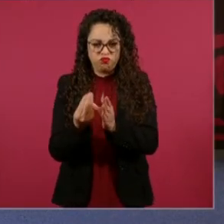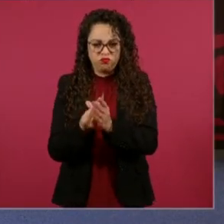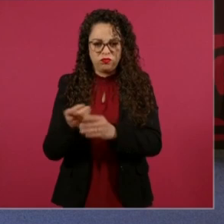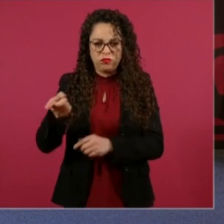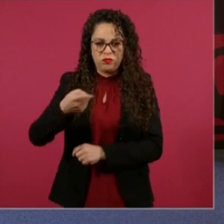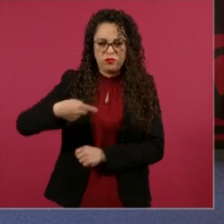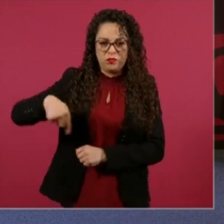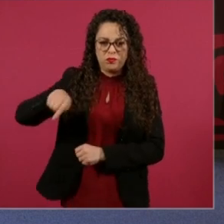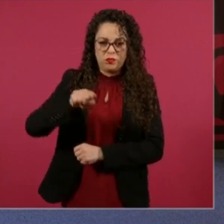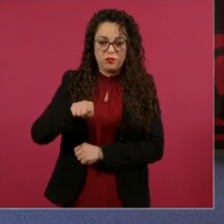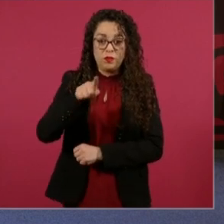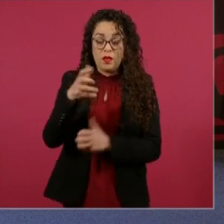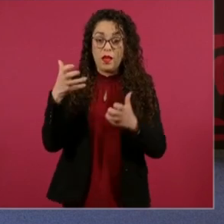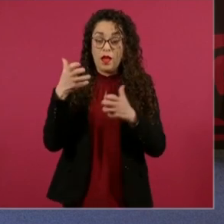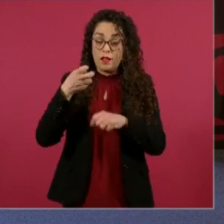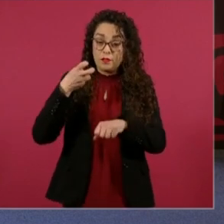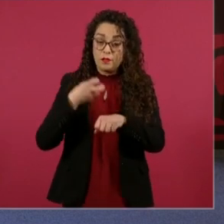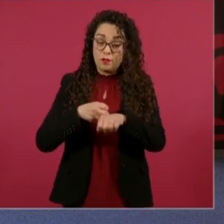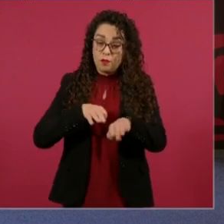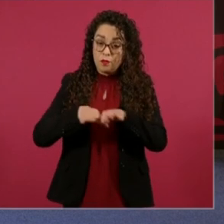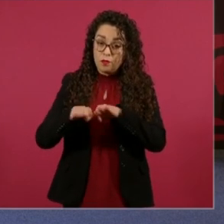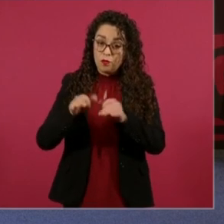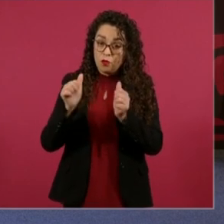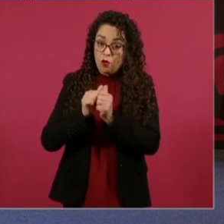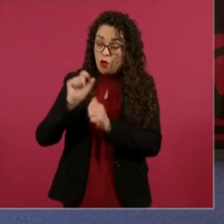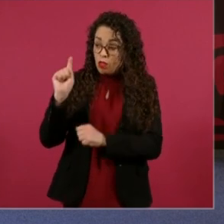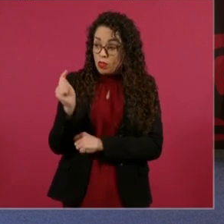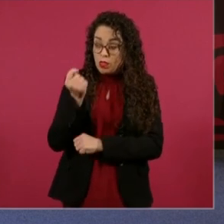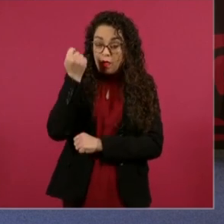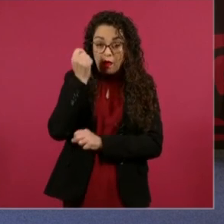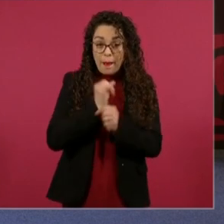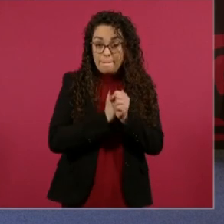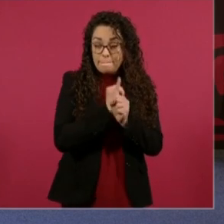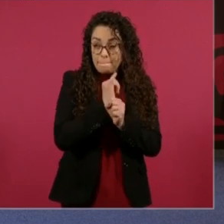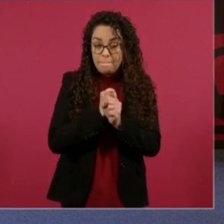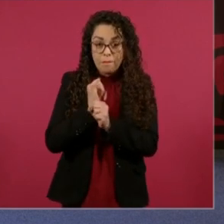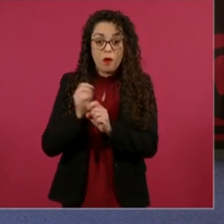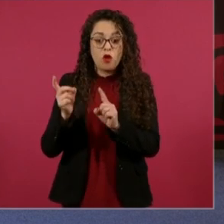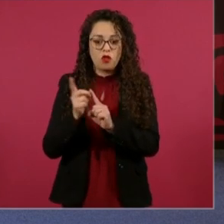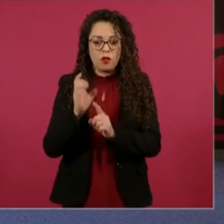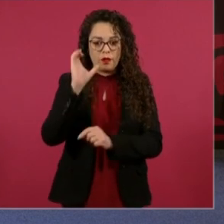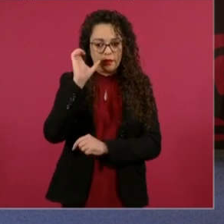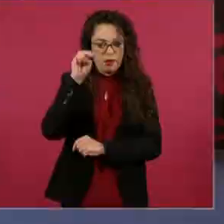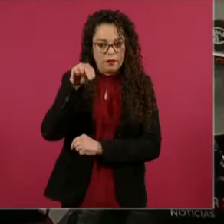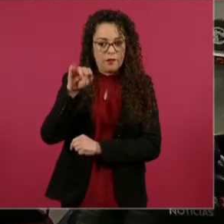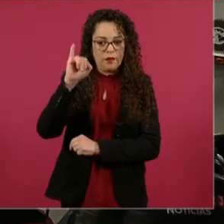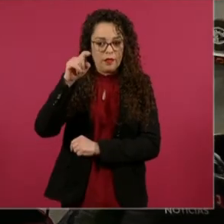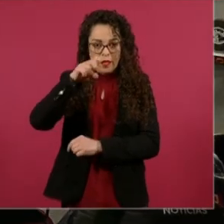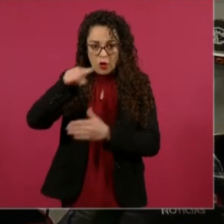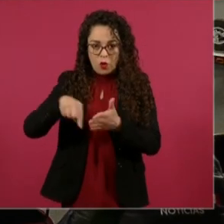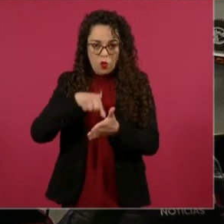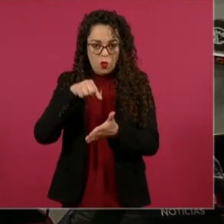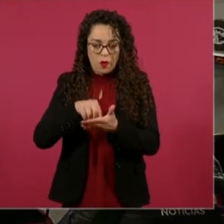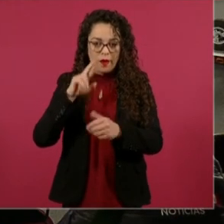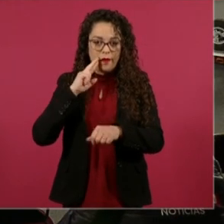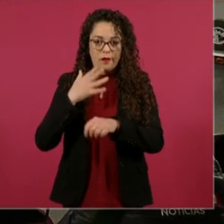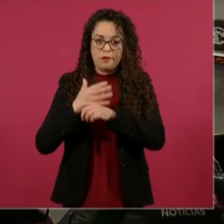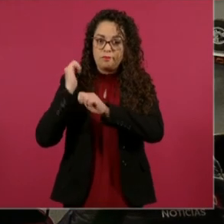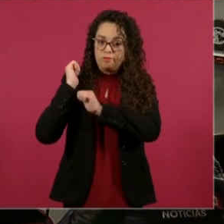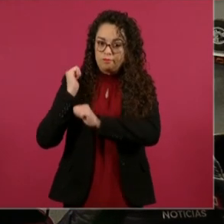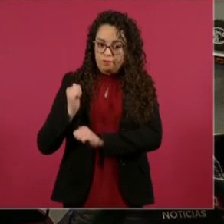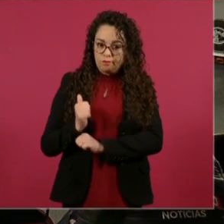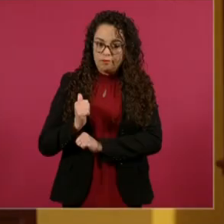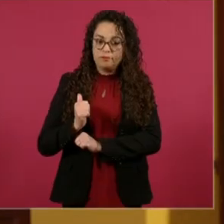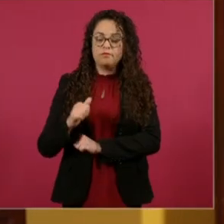los organismos de inteligencia generados desde, repito, desde el Centro Nacional de Inteligencia, desde Fuerzas Armadas